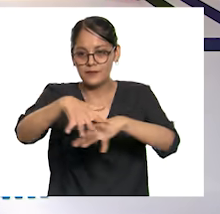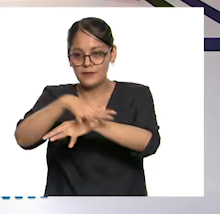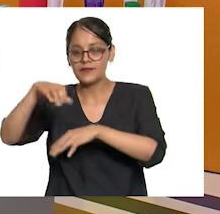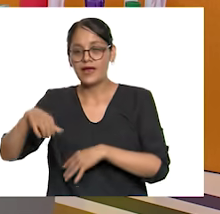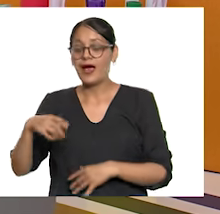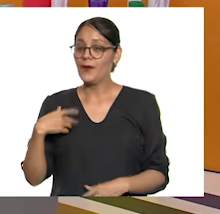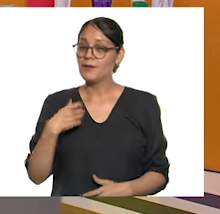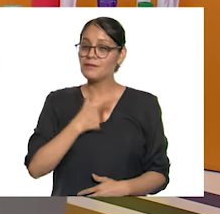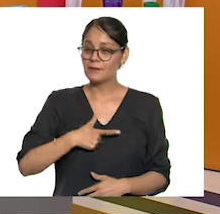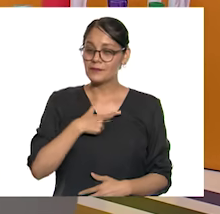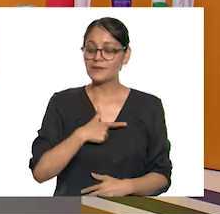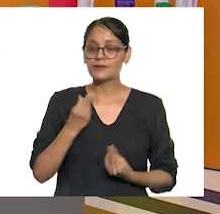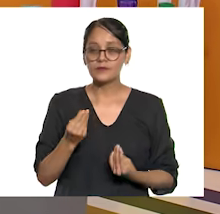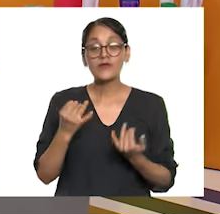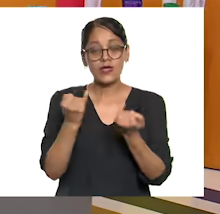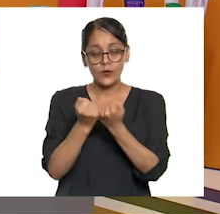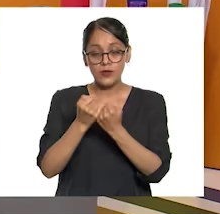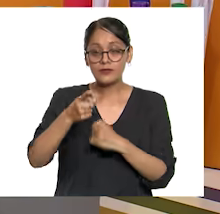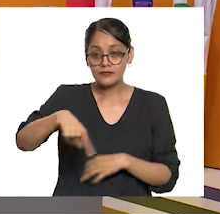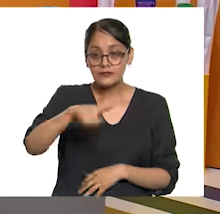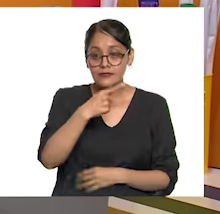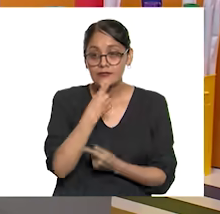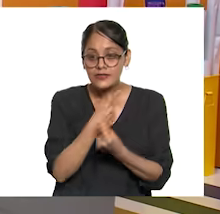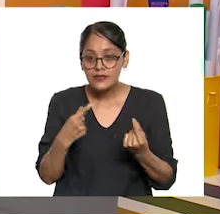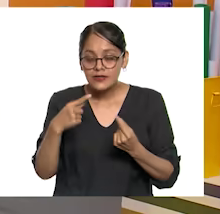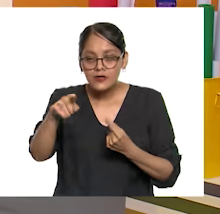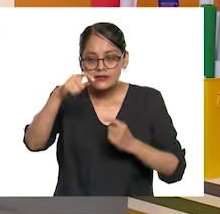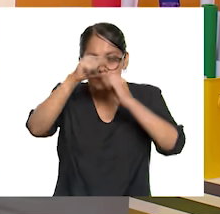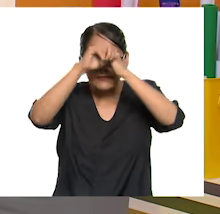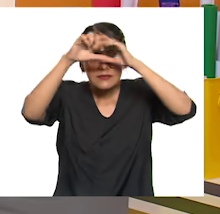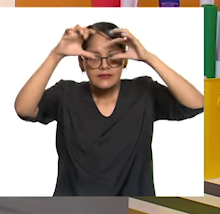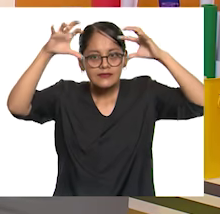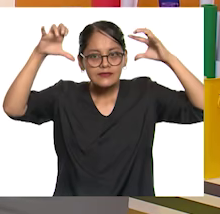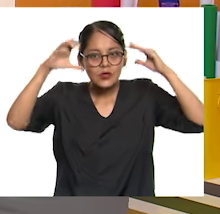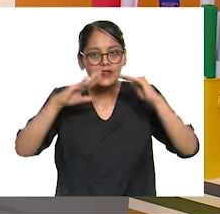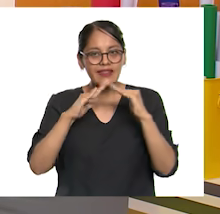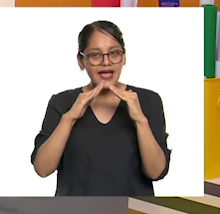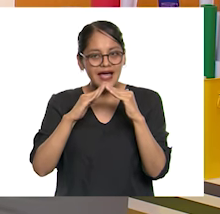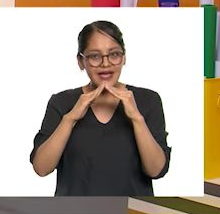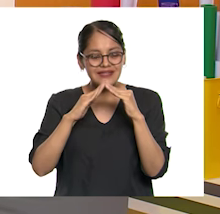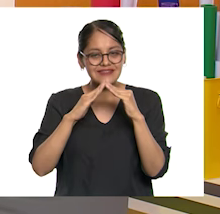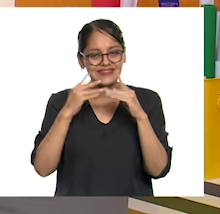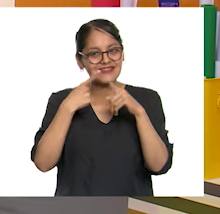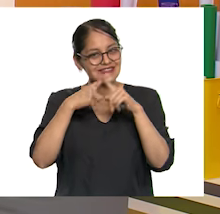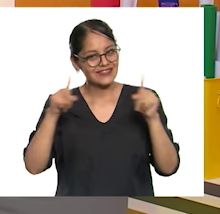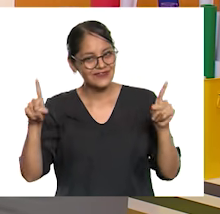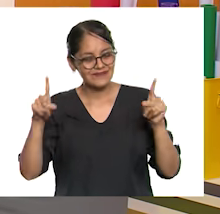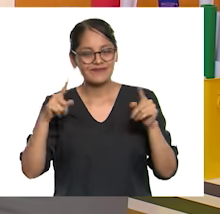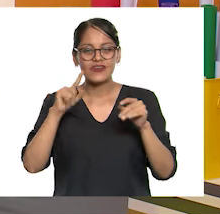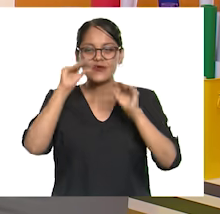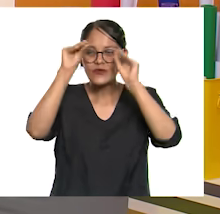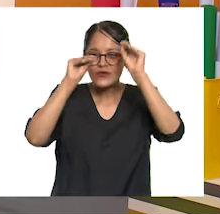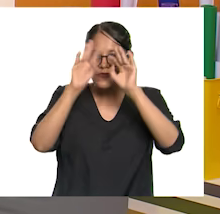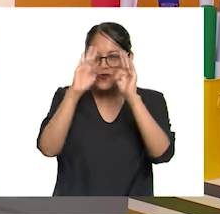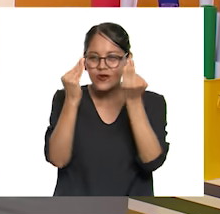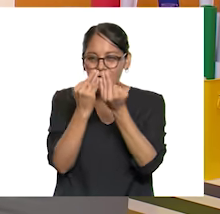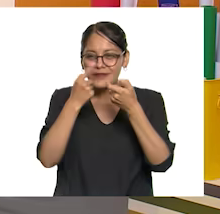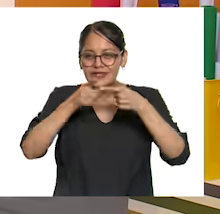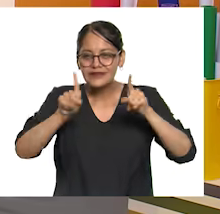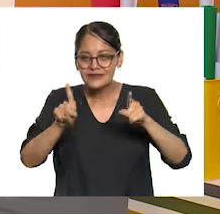Y estoy segura que las niñas y los niños se imaginaron cada quien una casita diferente, con detalles diferentes,